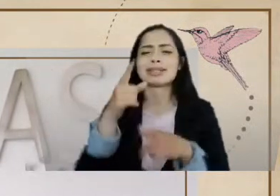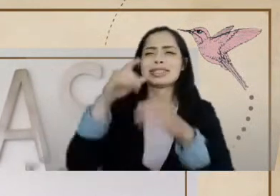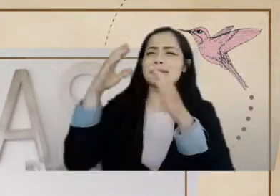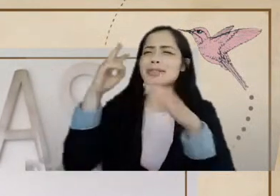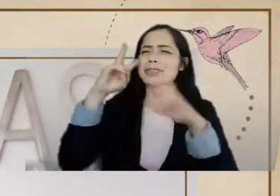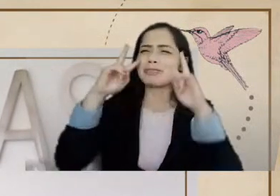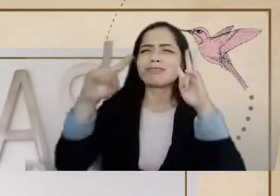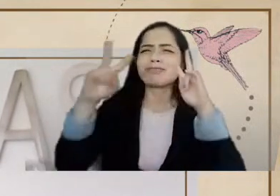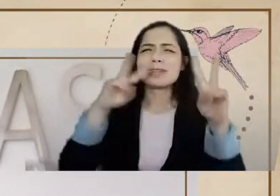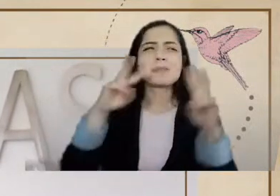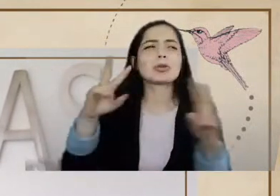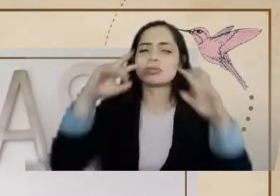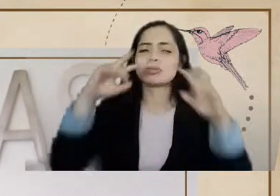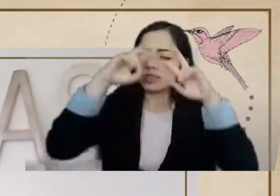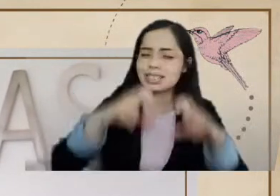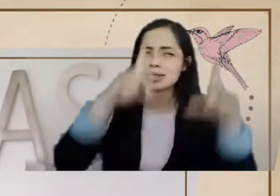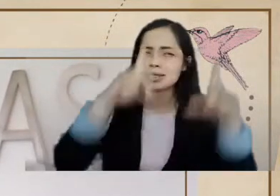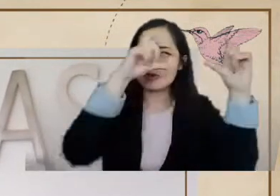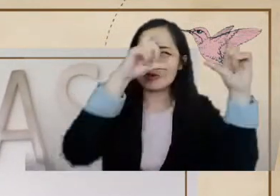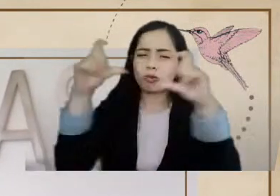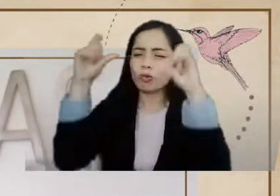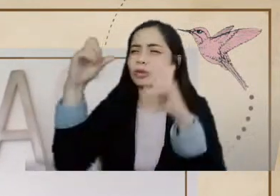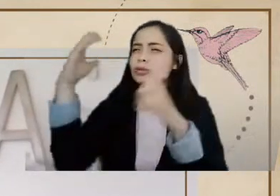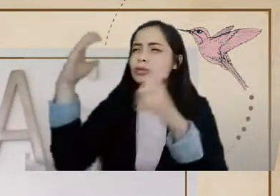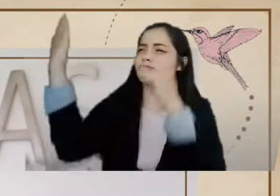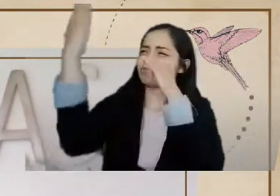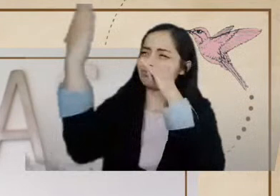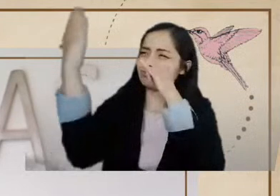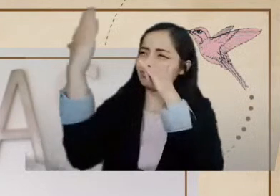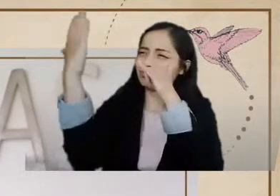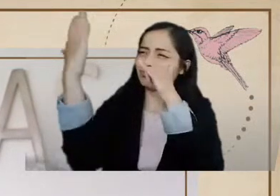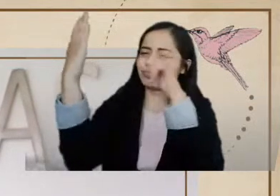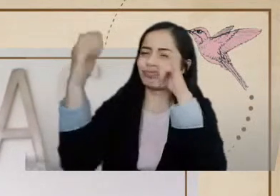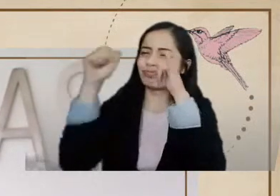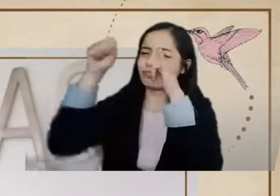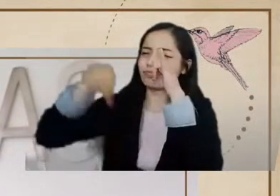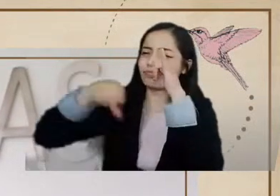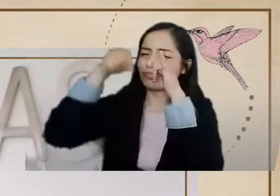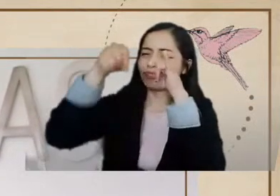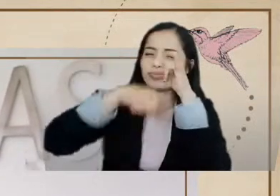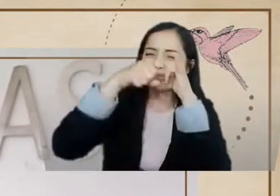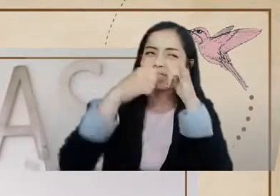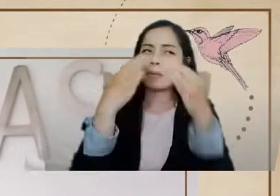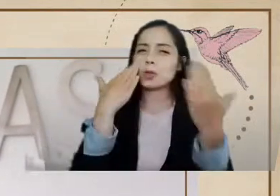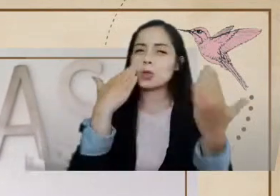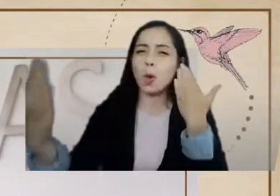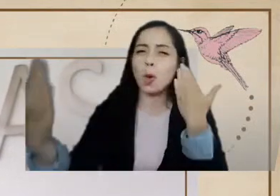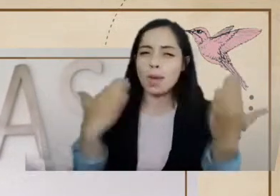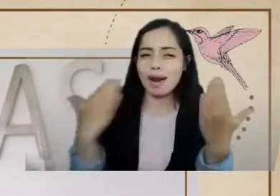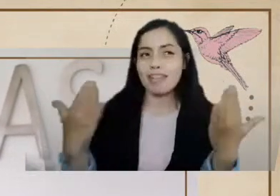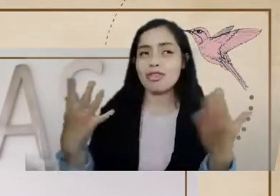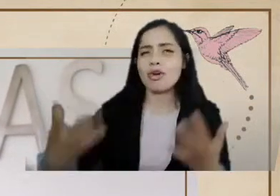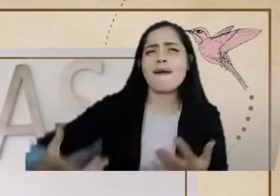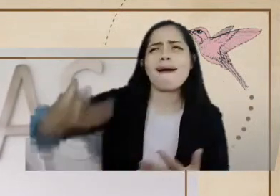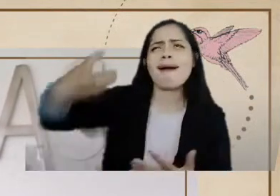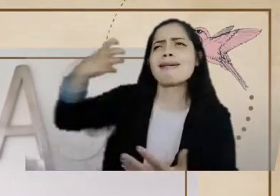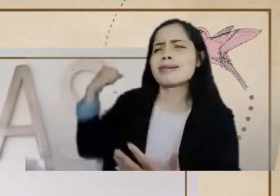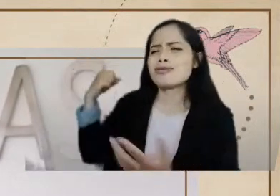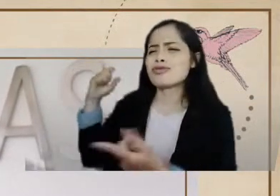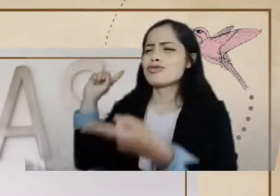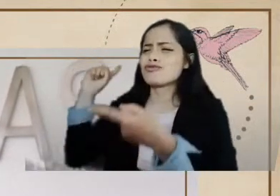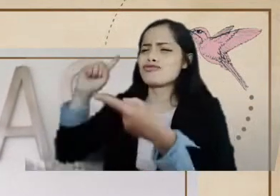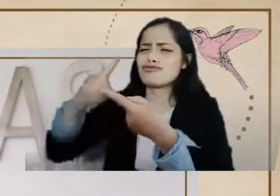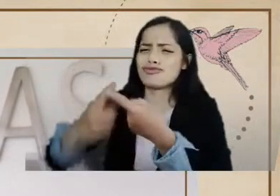investigación, estamos comparando datos históricos de investigadores extranjeros que hicieron expediciones hace más de un siglo con los datos que nos ofrecen los